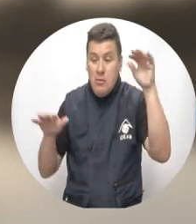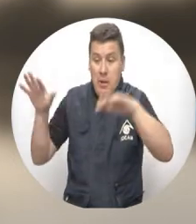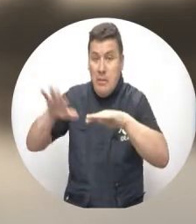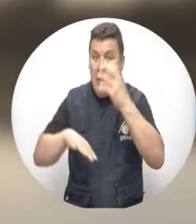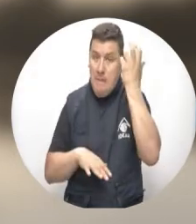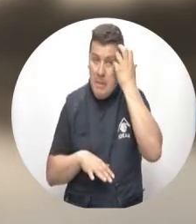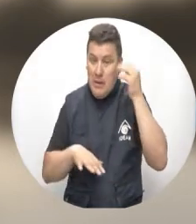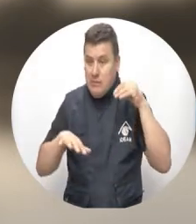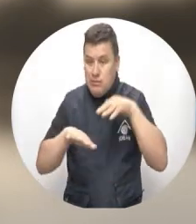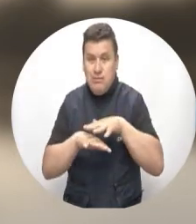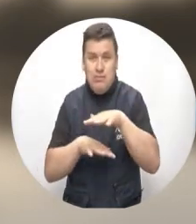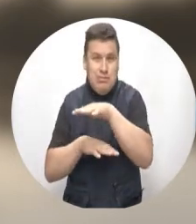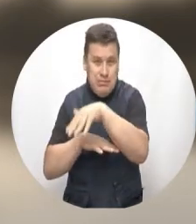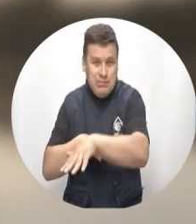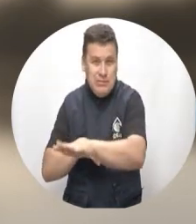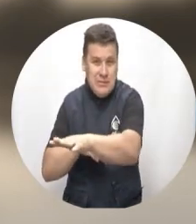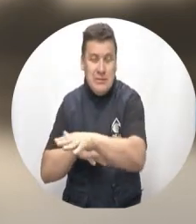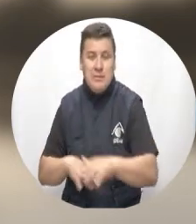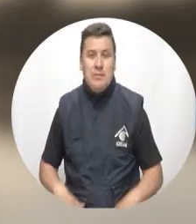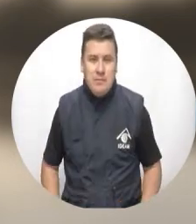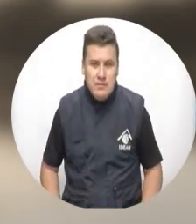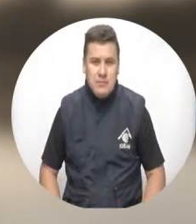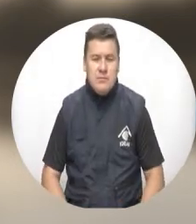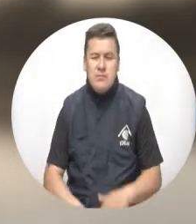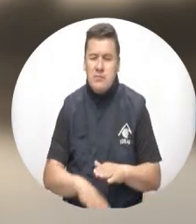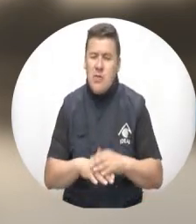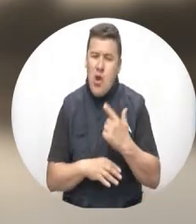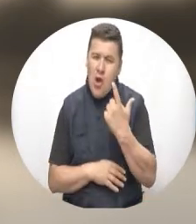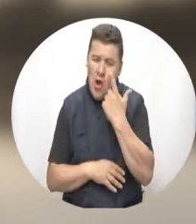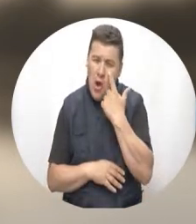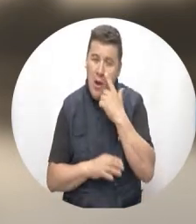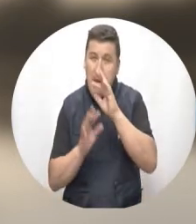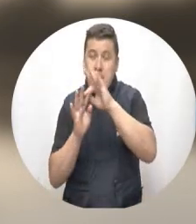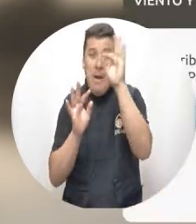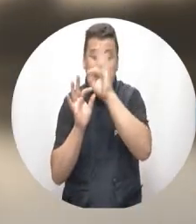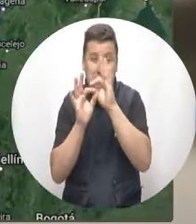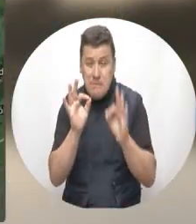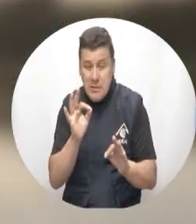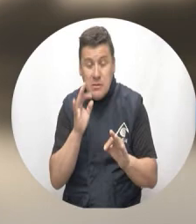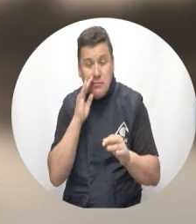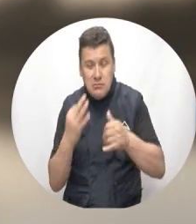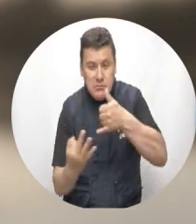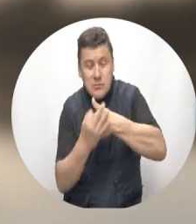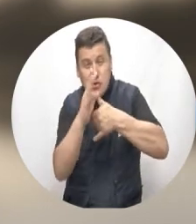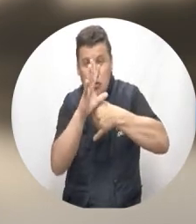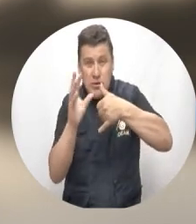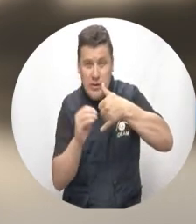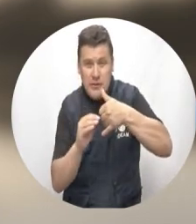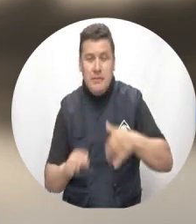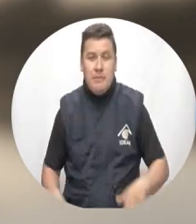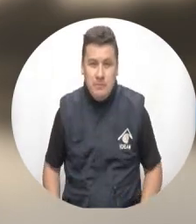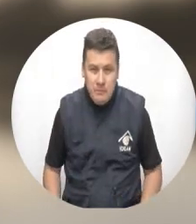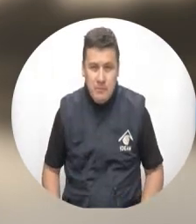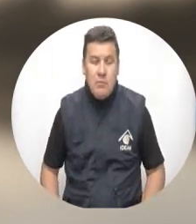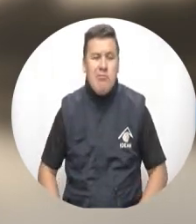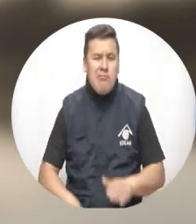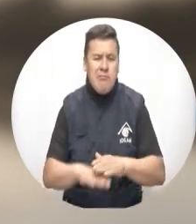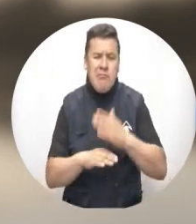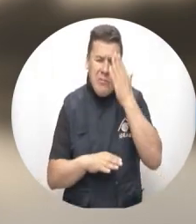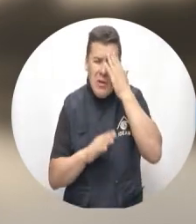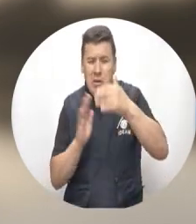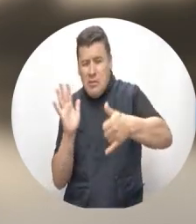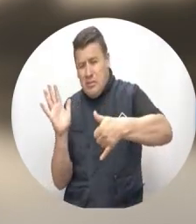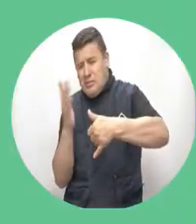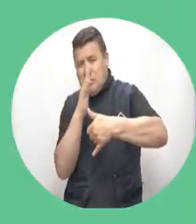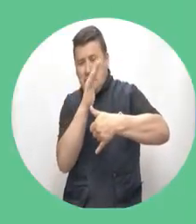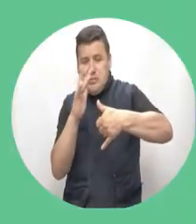por deslizamientos en norte de Santander. Alerta naranja por viento y oleaje en el mar Caribe y por lluvias en el Océano